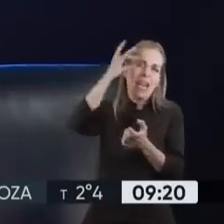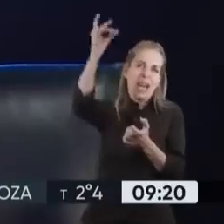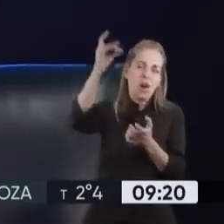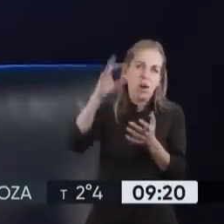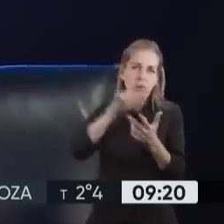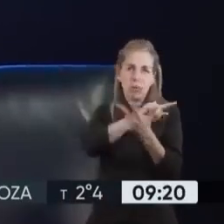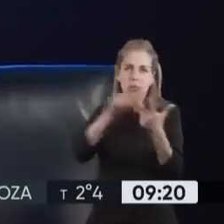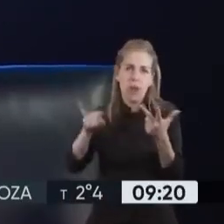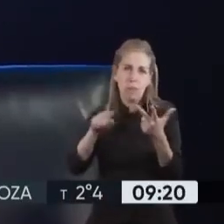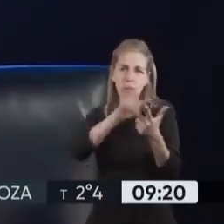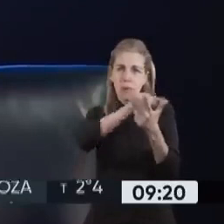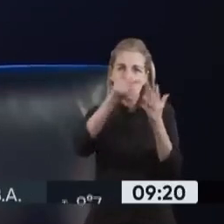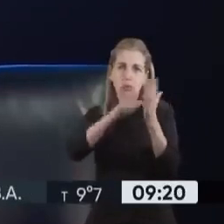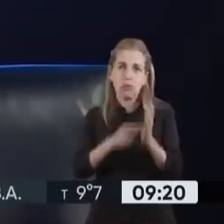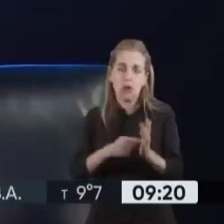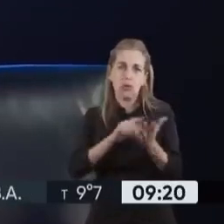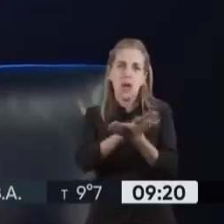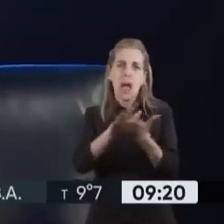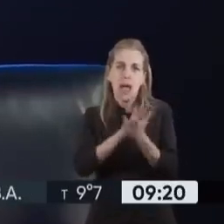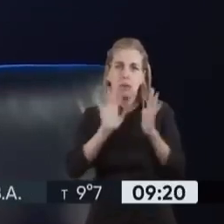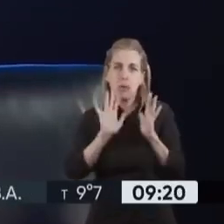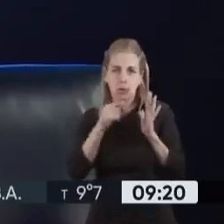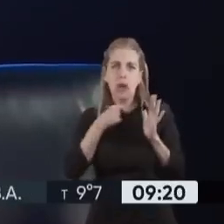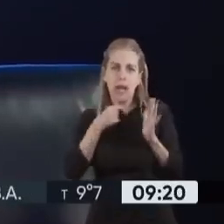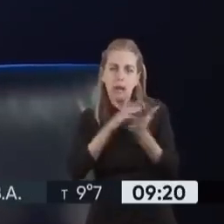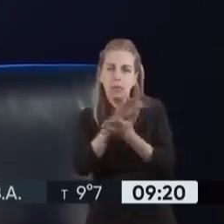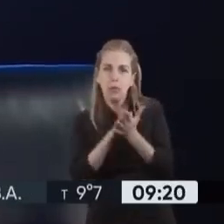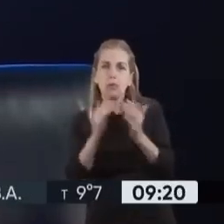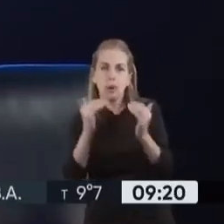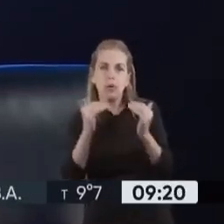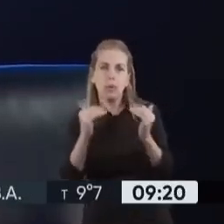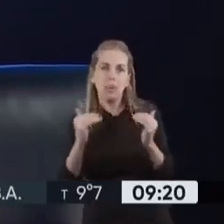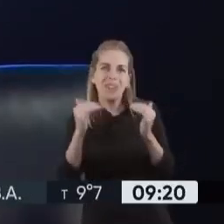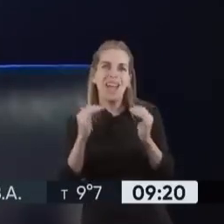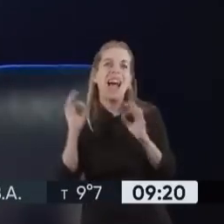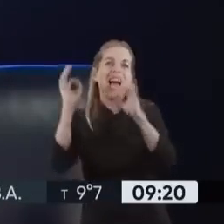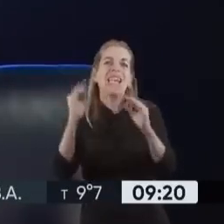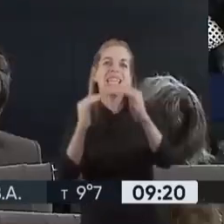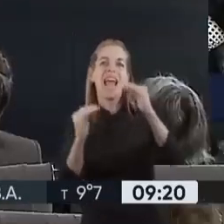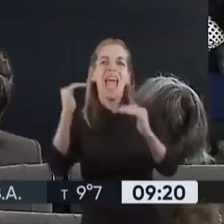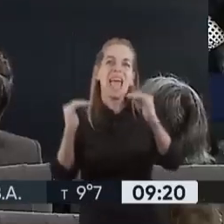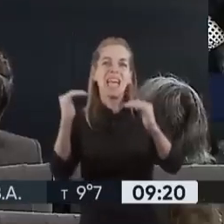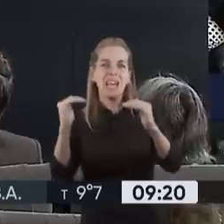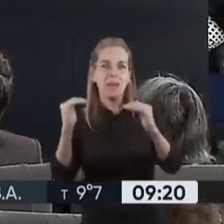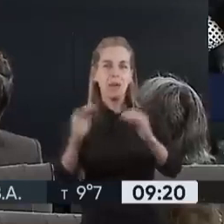es nuestro punto de partida y nosotros queremos converger a ese equilibrio fiscal que también preguntabas